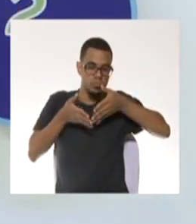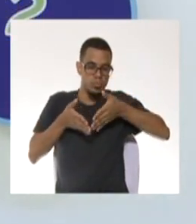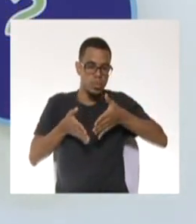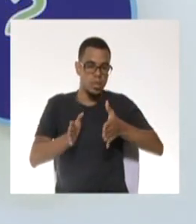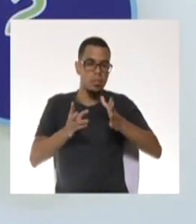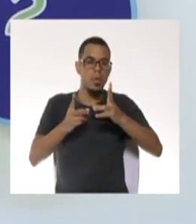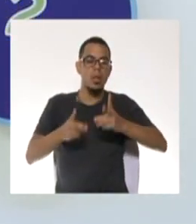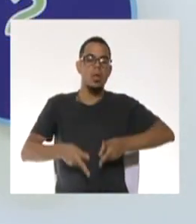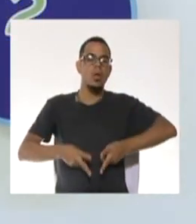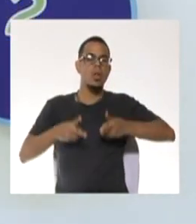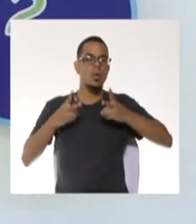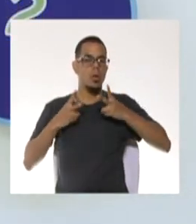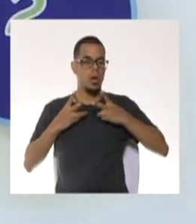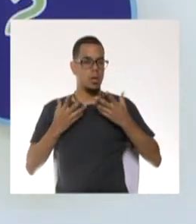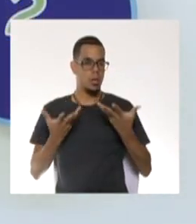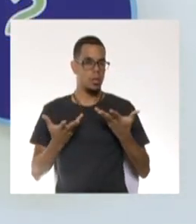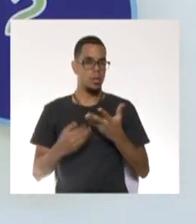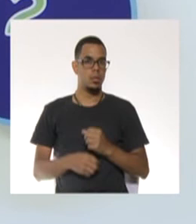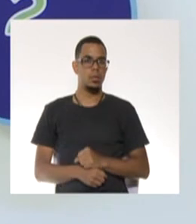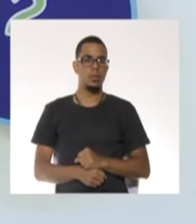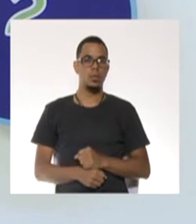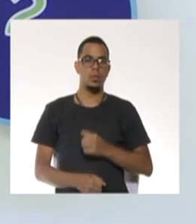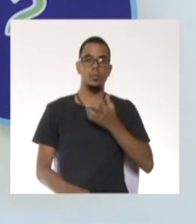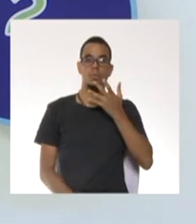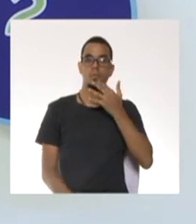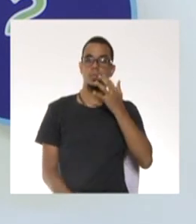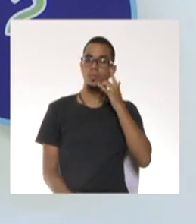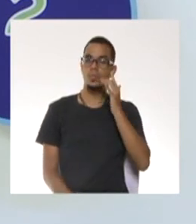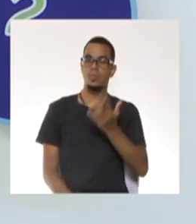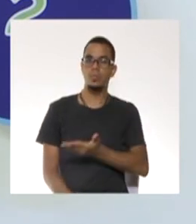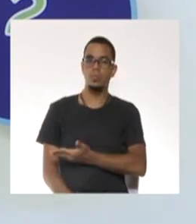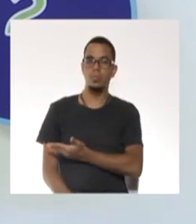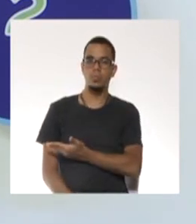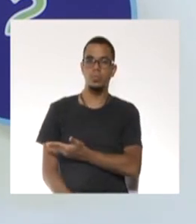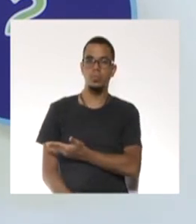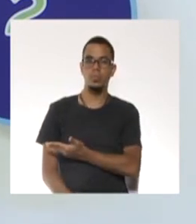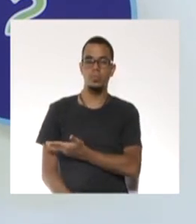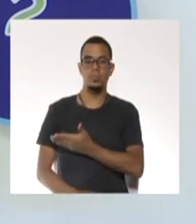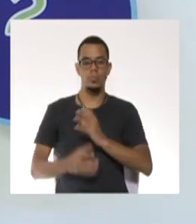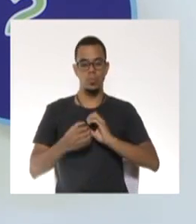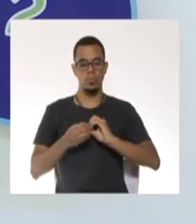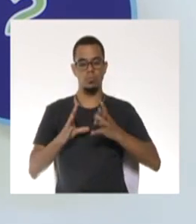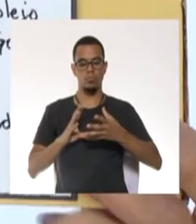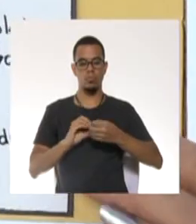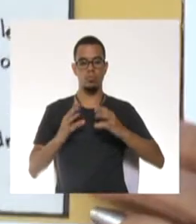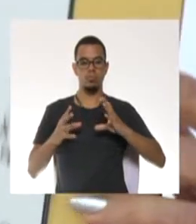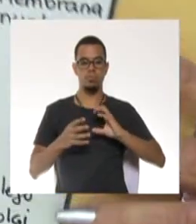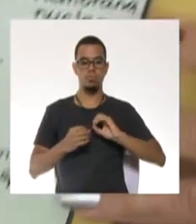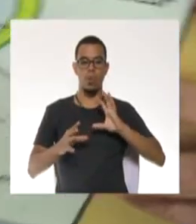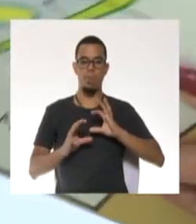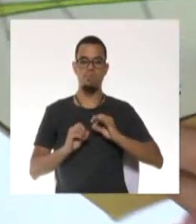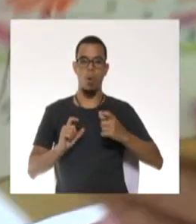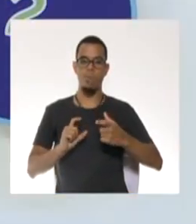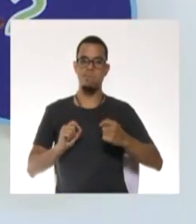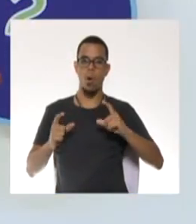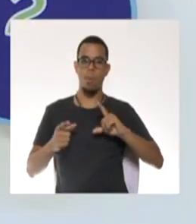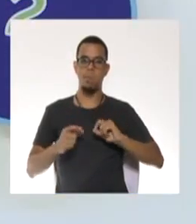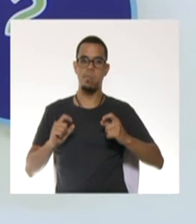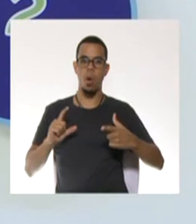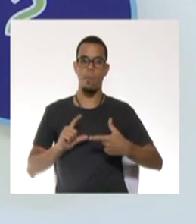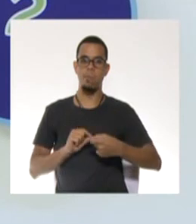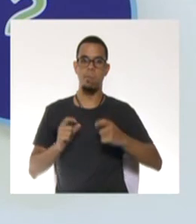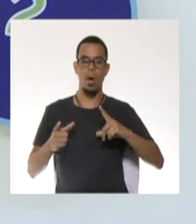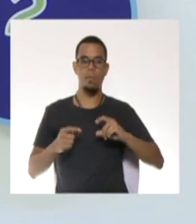elaboración de una ficha ilustrativa sobre la célula animal e inclusive